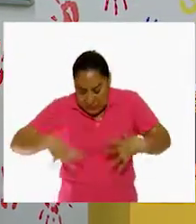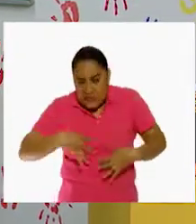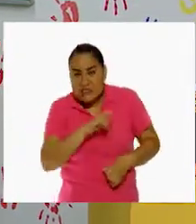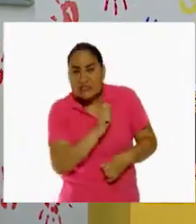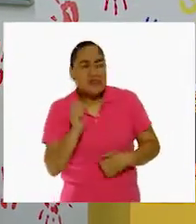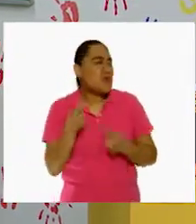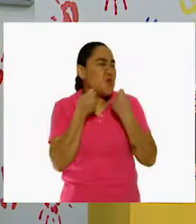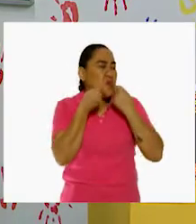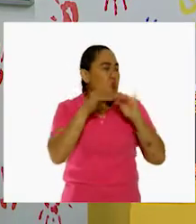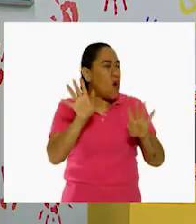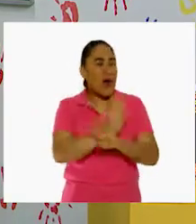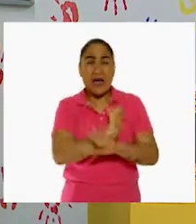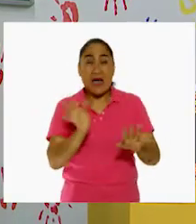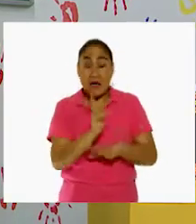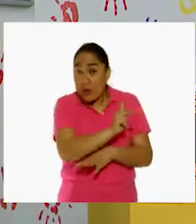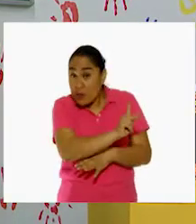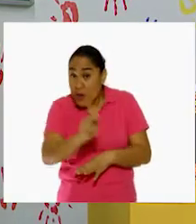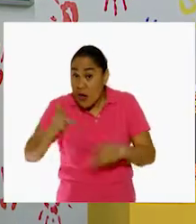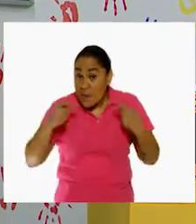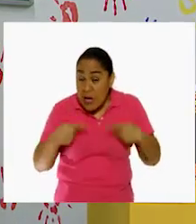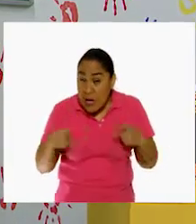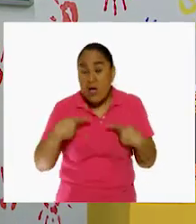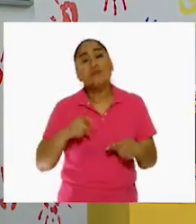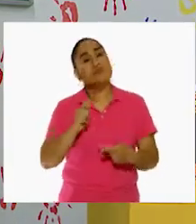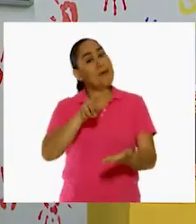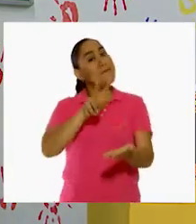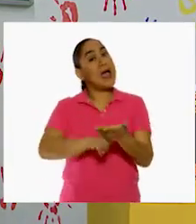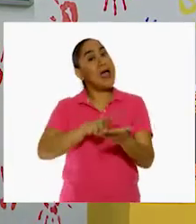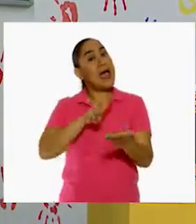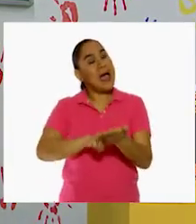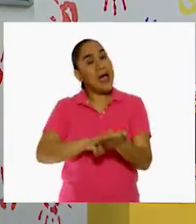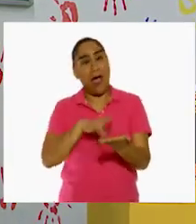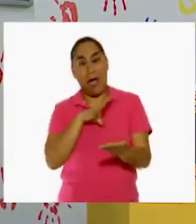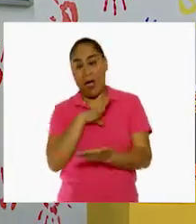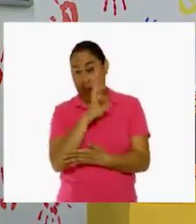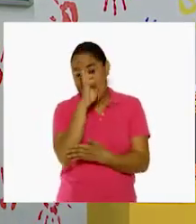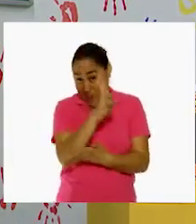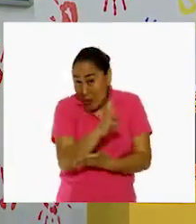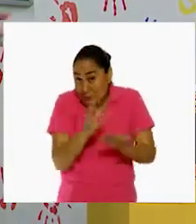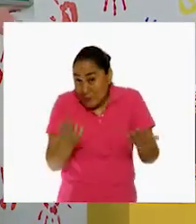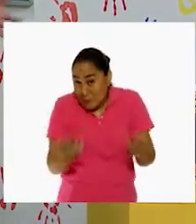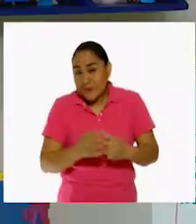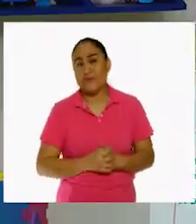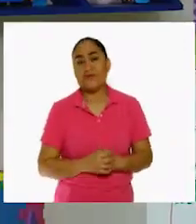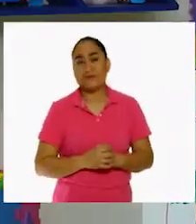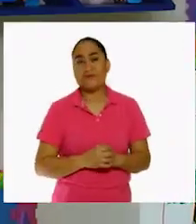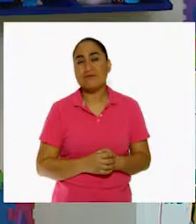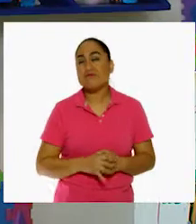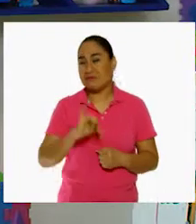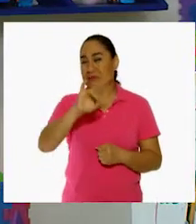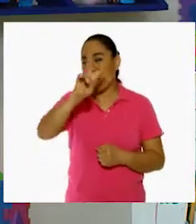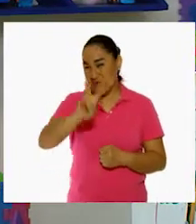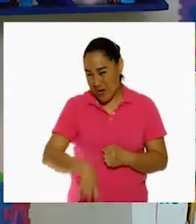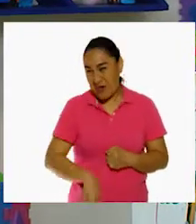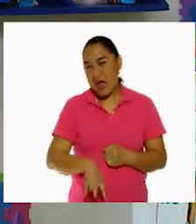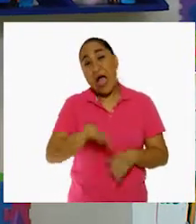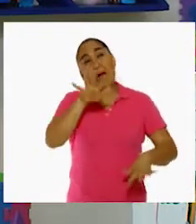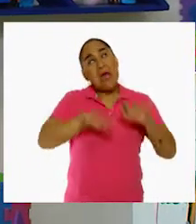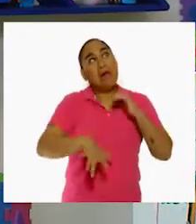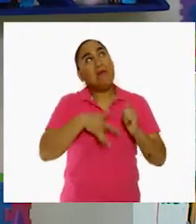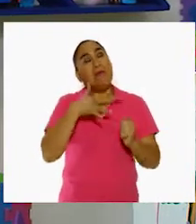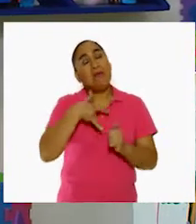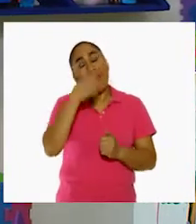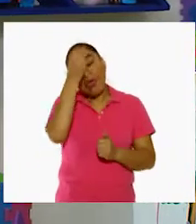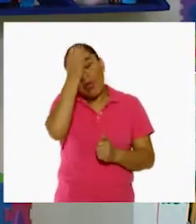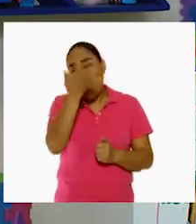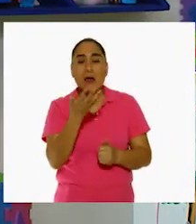importa. Todas las personas somos valiosas y tenemos dignidad. Ah, es cierto. Pero a veces lo olvidamos. Por ejemplo,